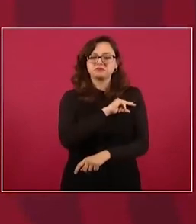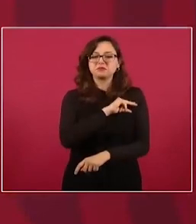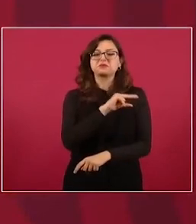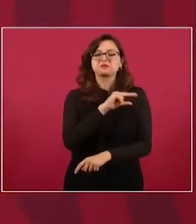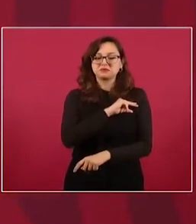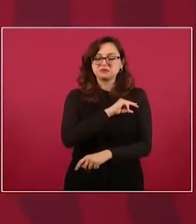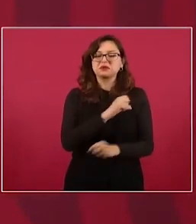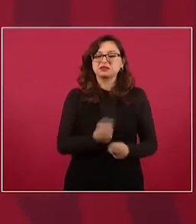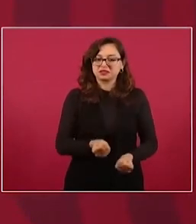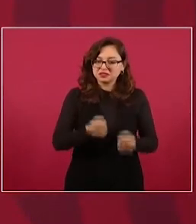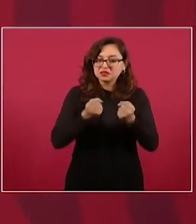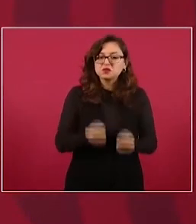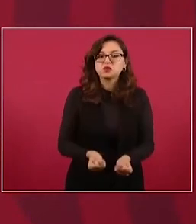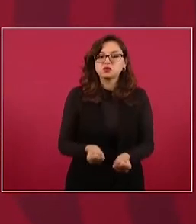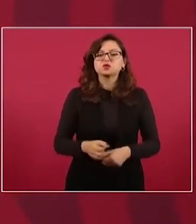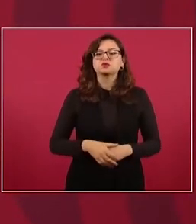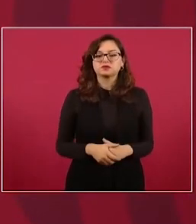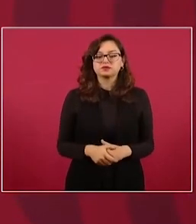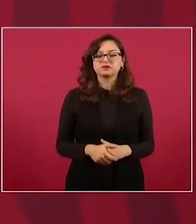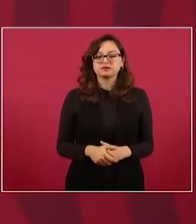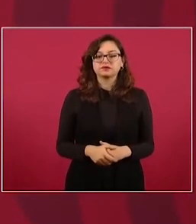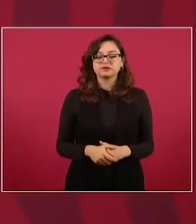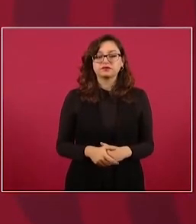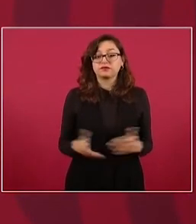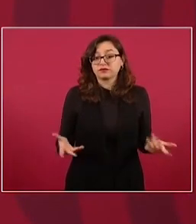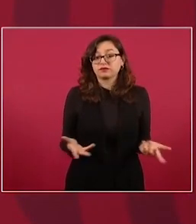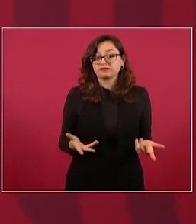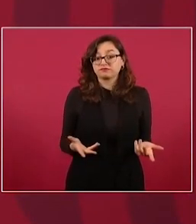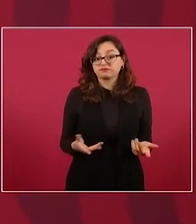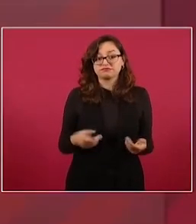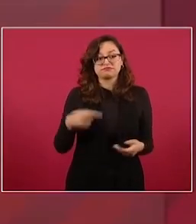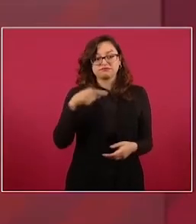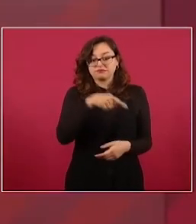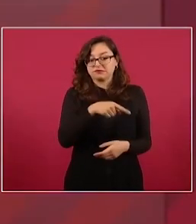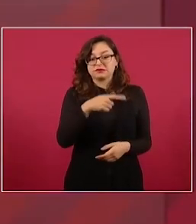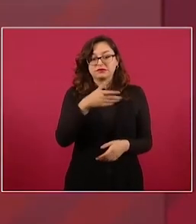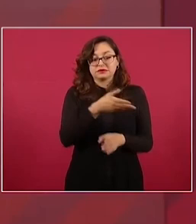porque iban a acabar Pemex